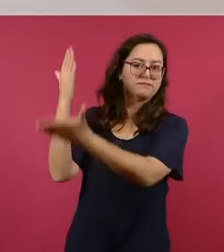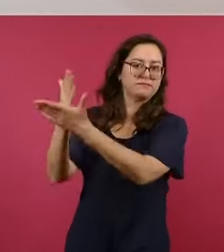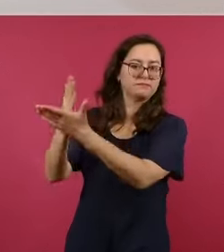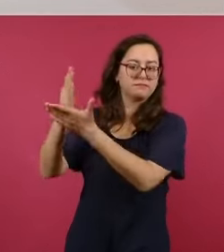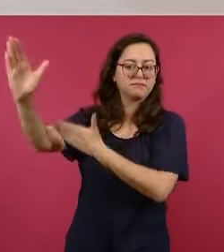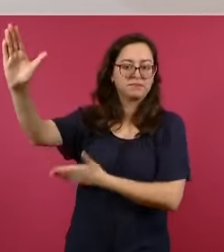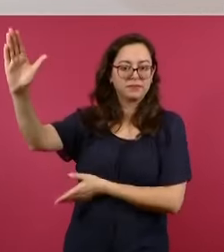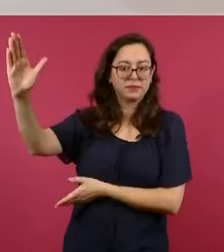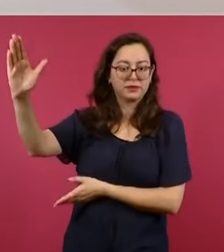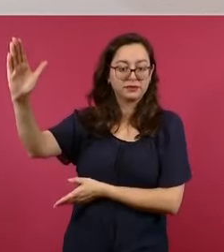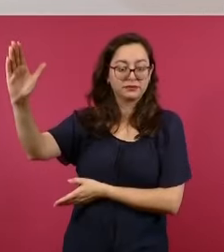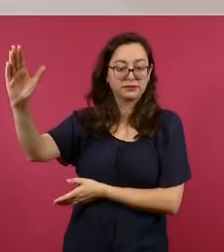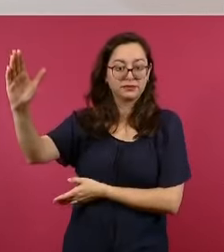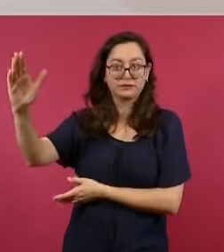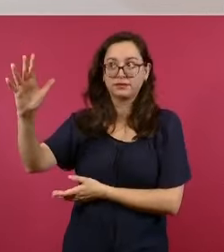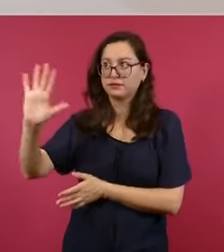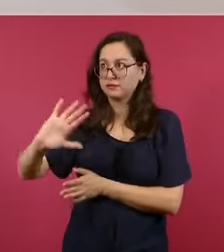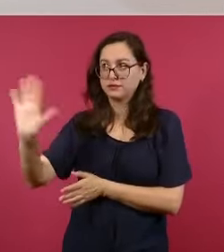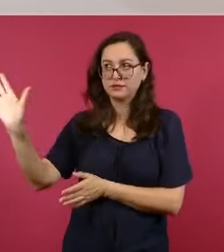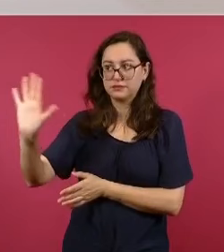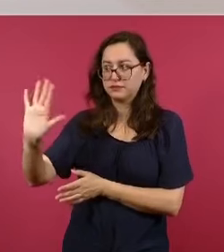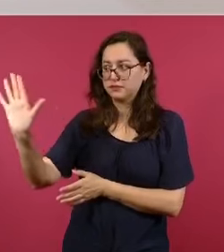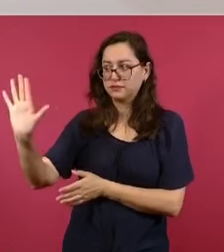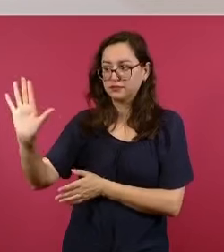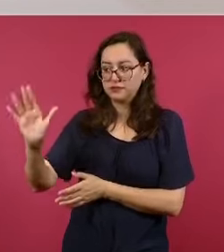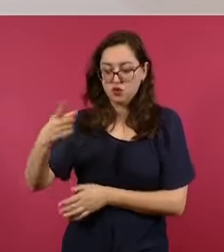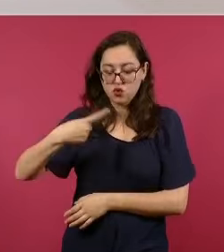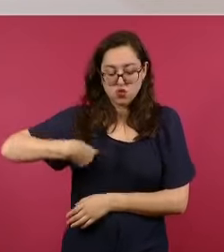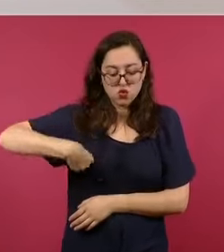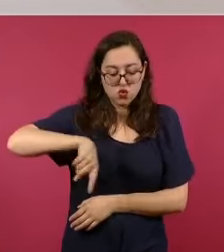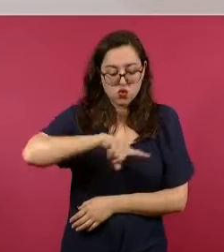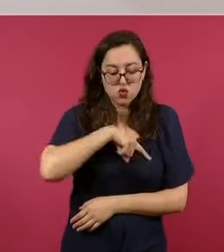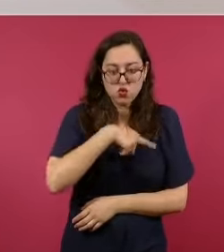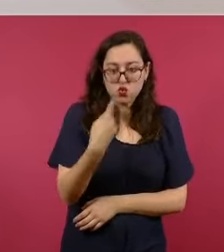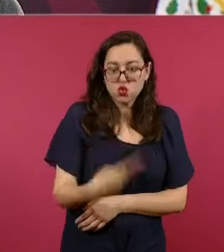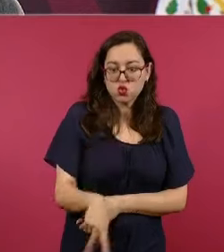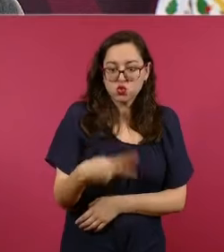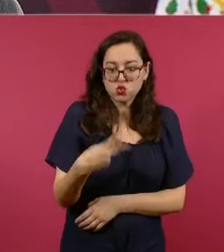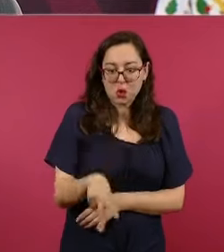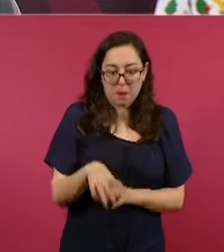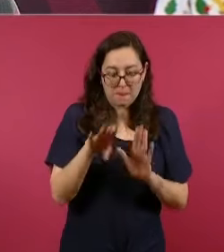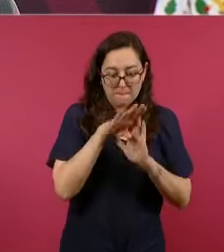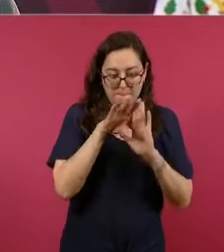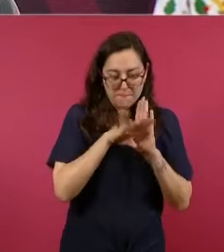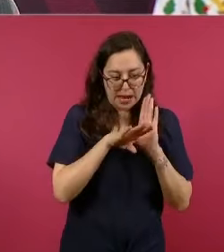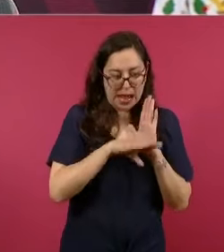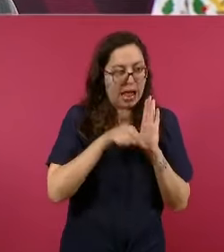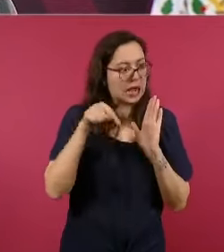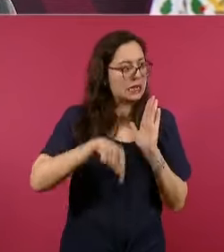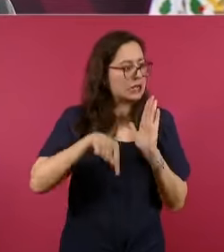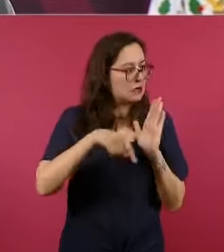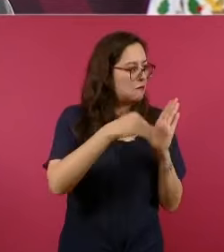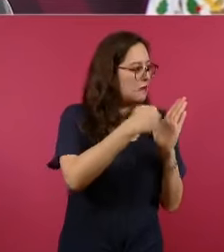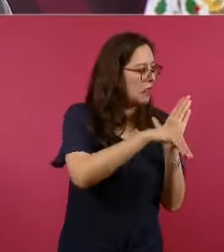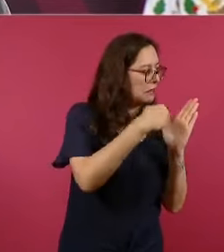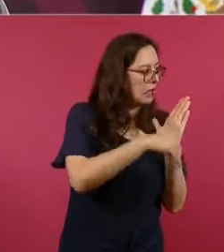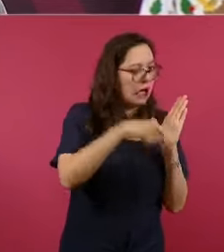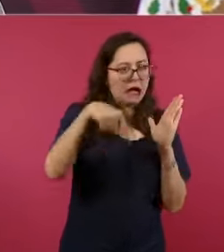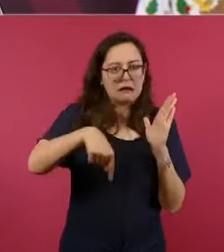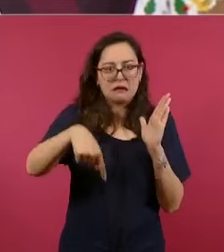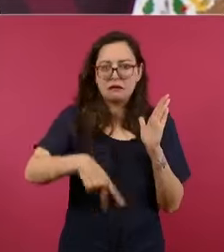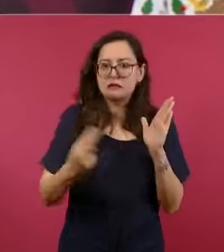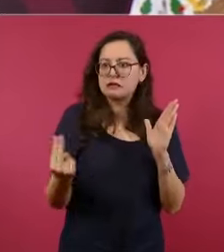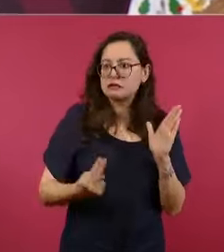y es una agenda que se cumple a partir de las necesidades